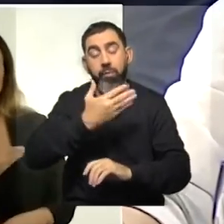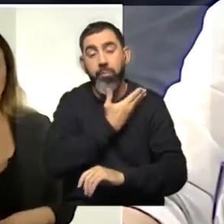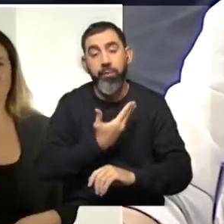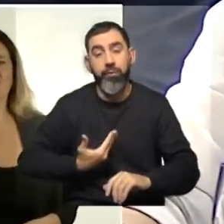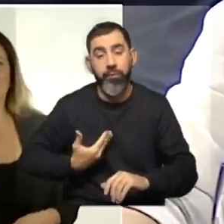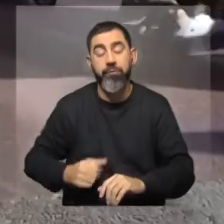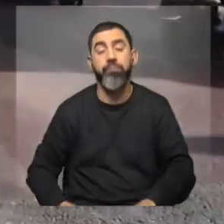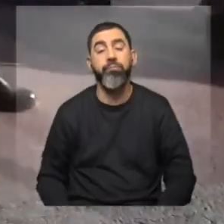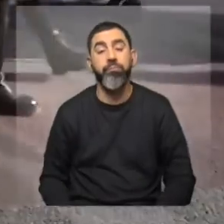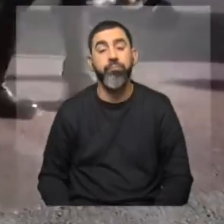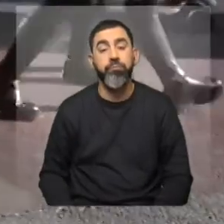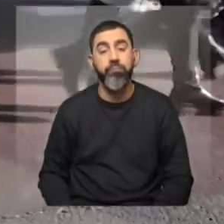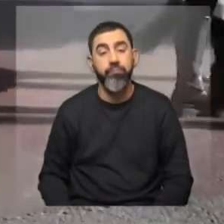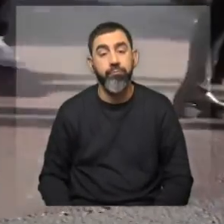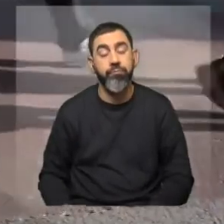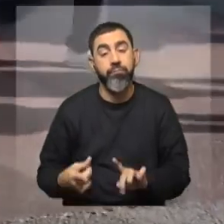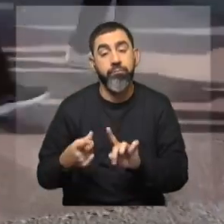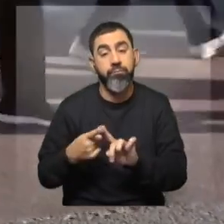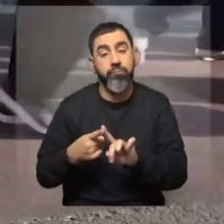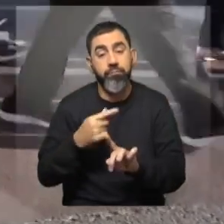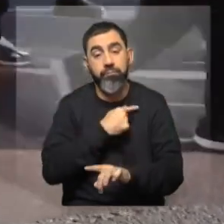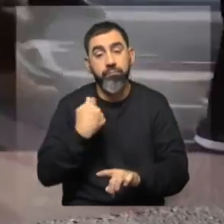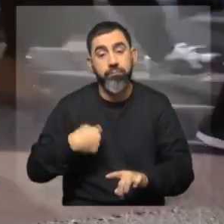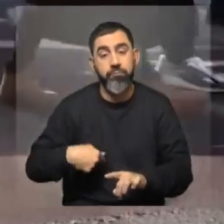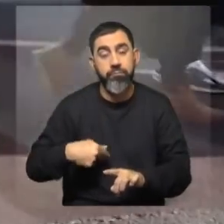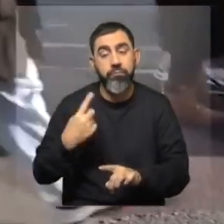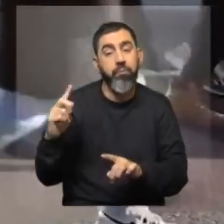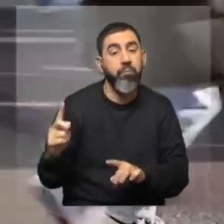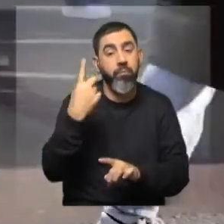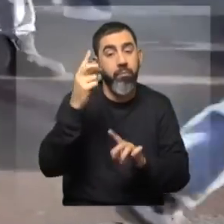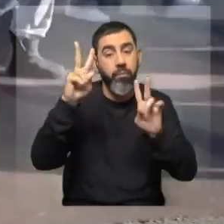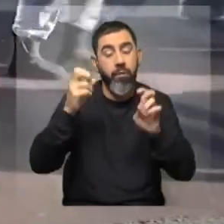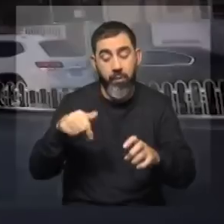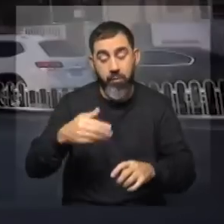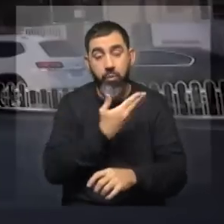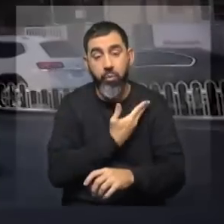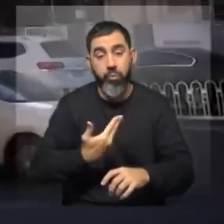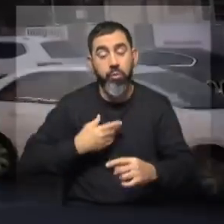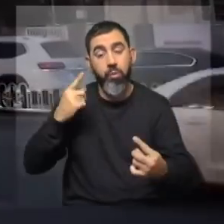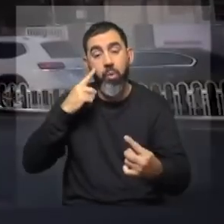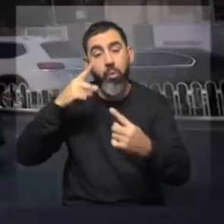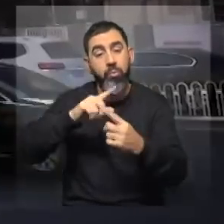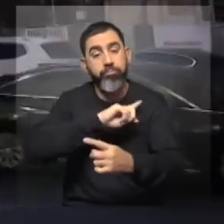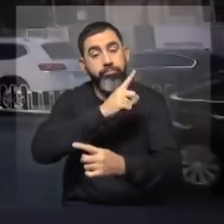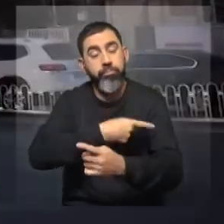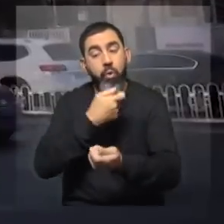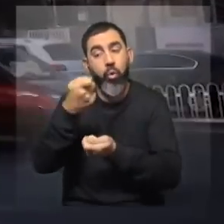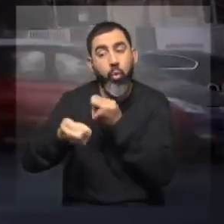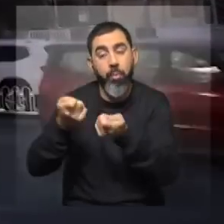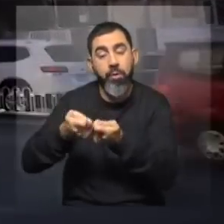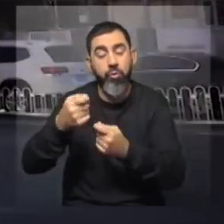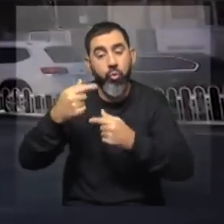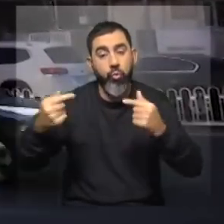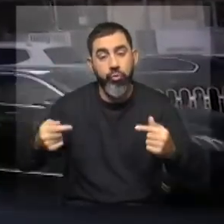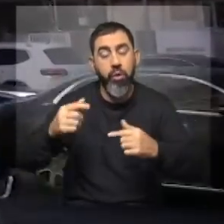Presidencia amd noticias el acuerdo comercial con china ha sido una de las prioridades del actual gobierno con el objetivo de potenciar el comercio de materia prima